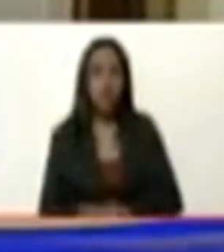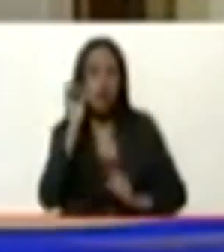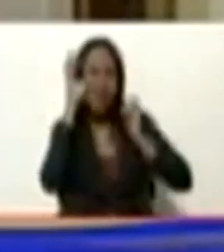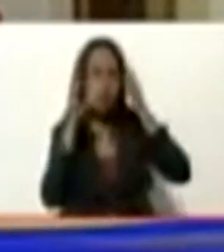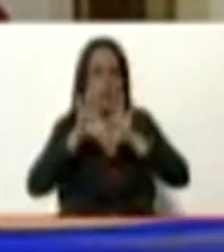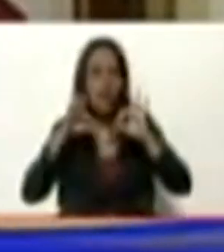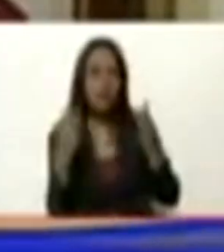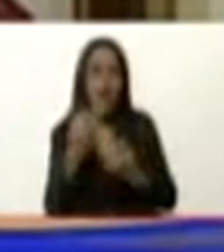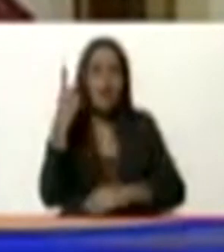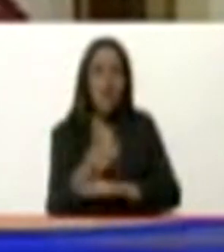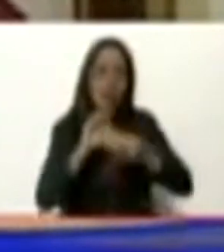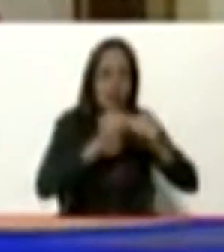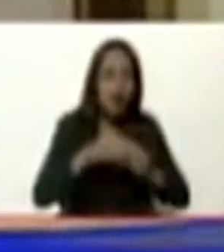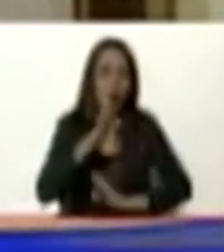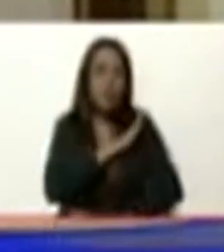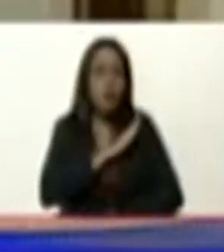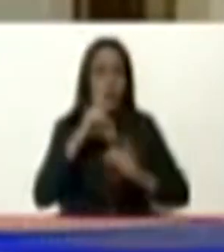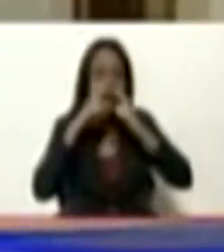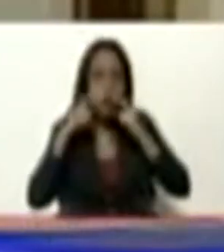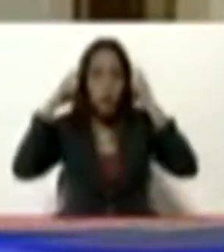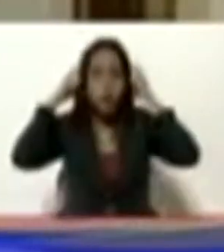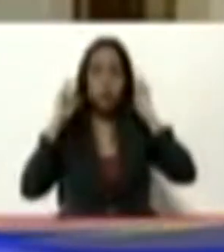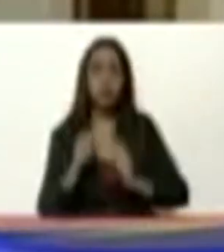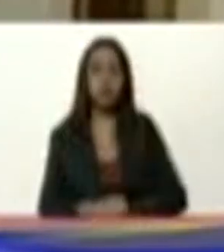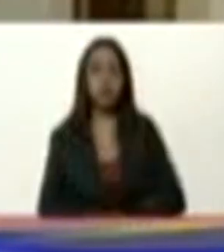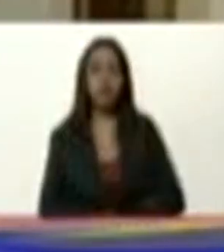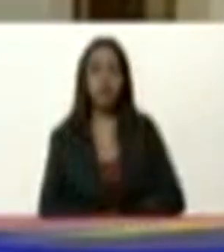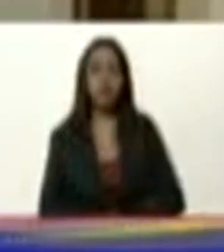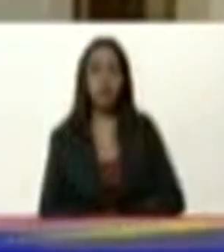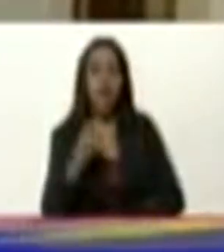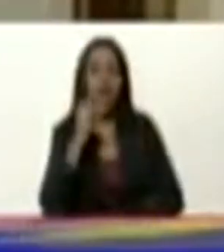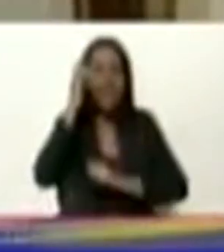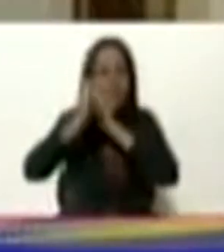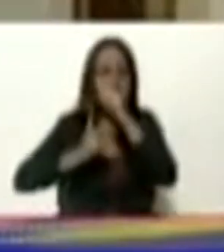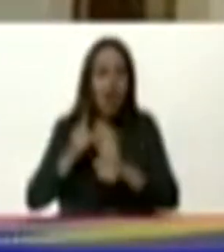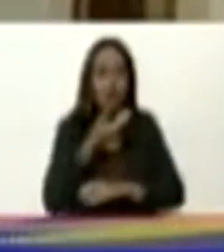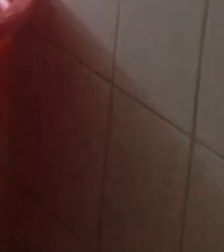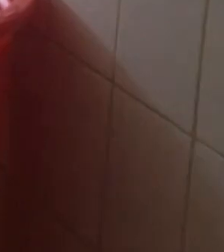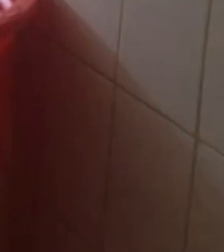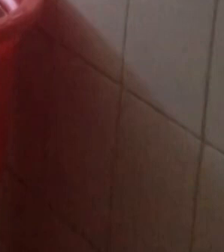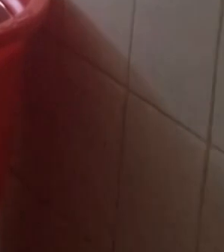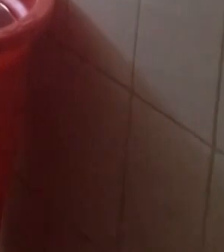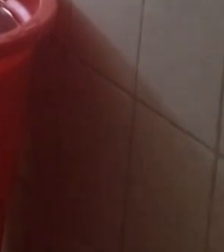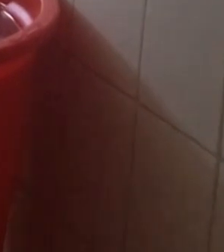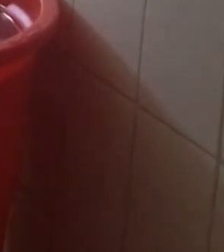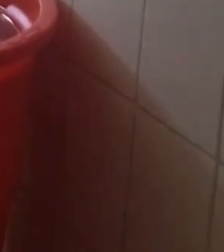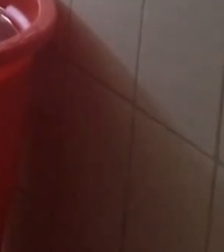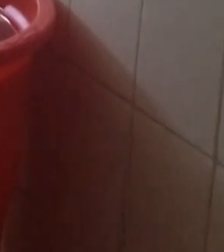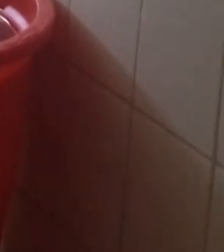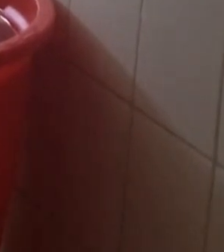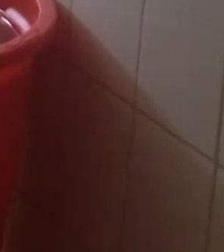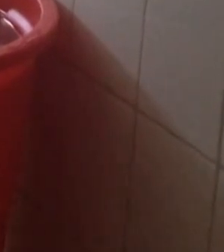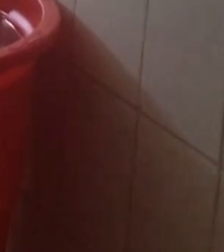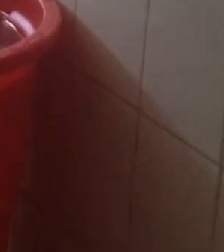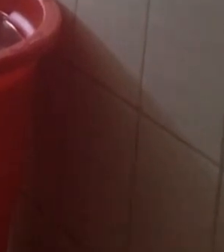familias deben fabricar su tapa boca sobre eso hay vídeos corriendo la red pero sólo el